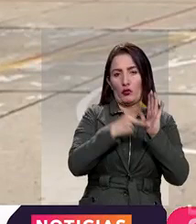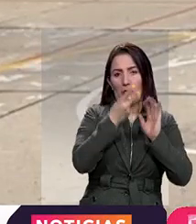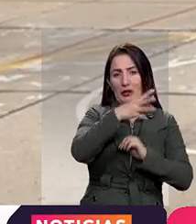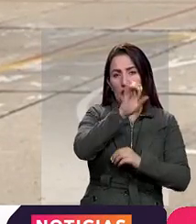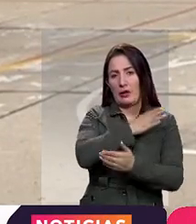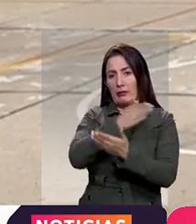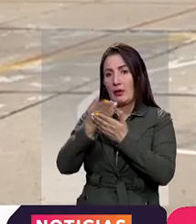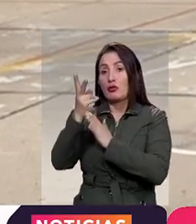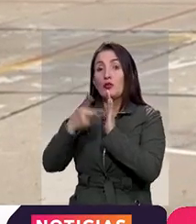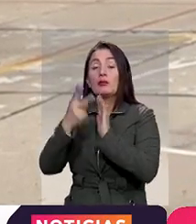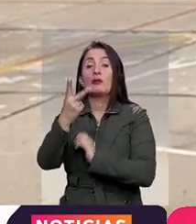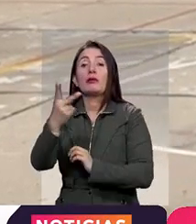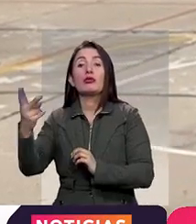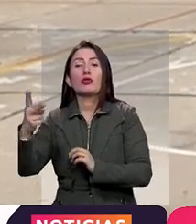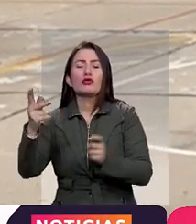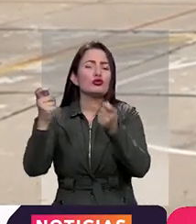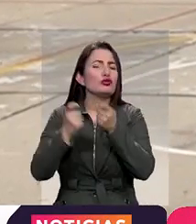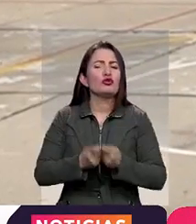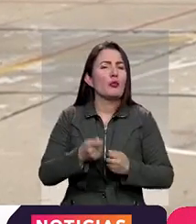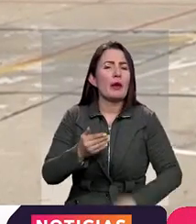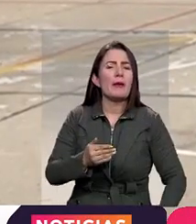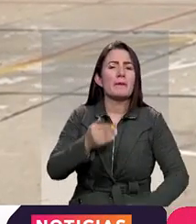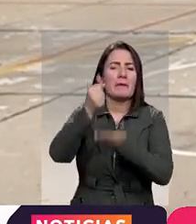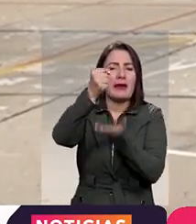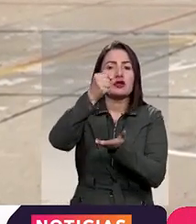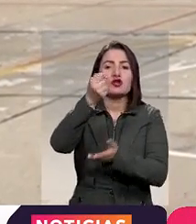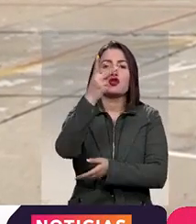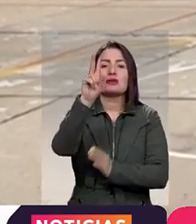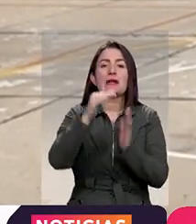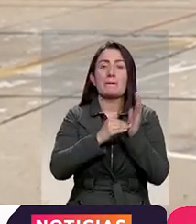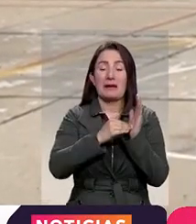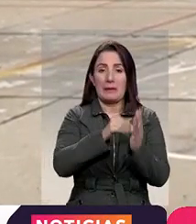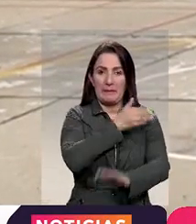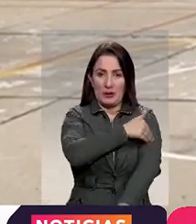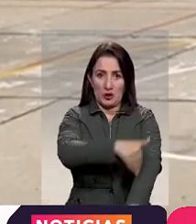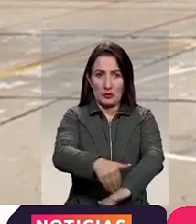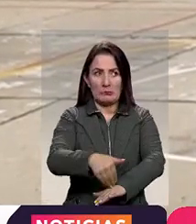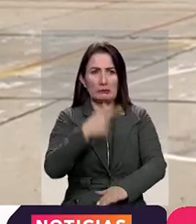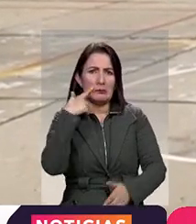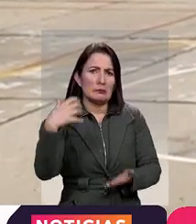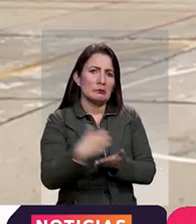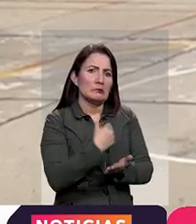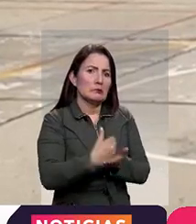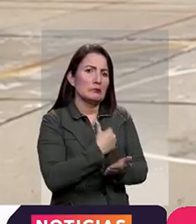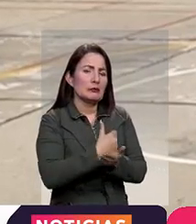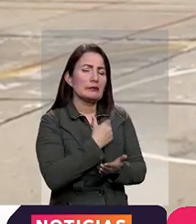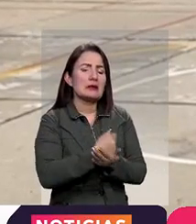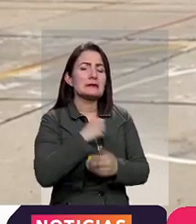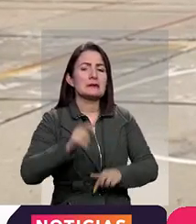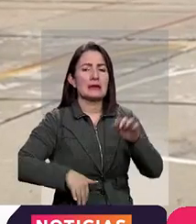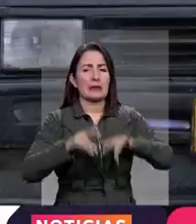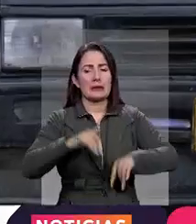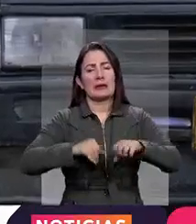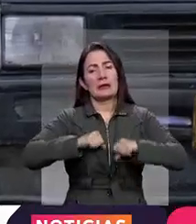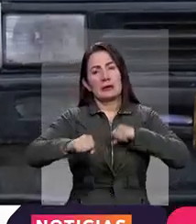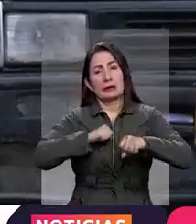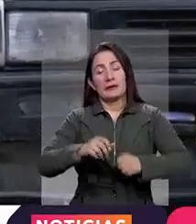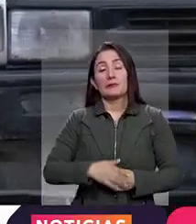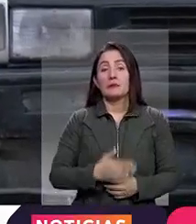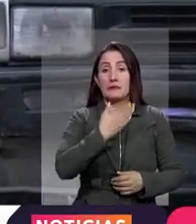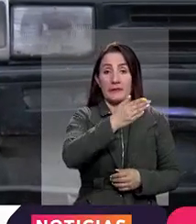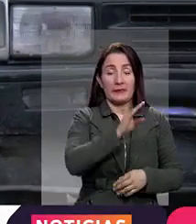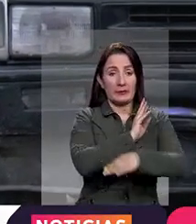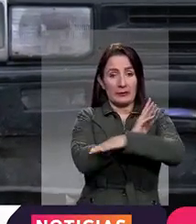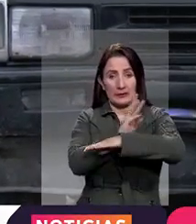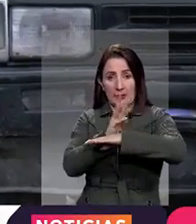2022 y la suma asciende en capital a 12 mil millones, lo cual espera recaudar la Secretaría con esta acción. Por medio de la